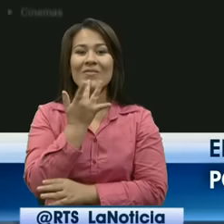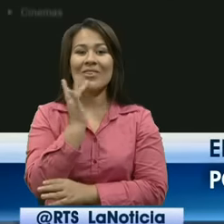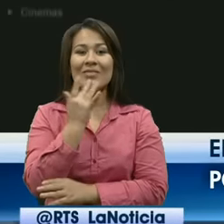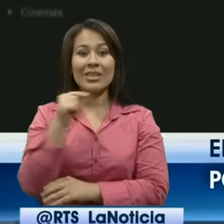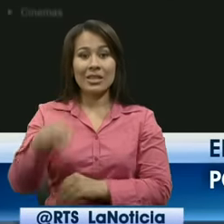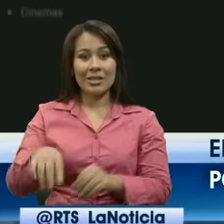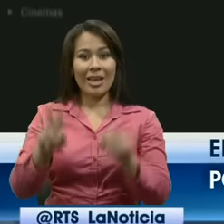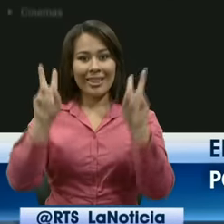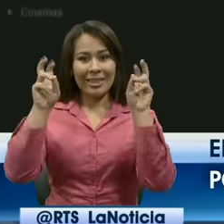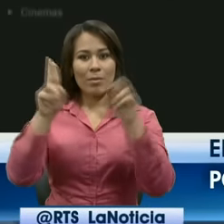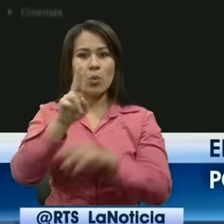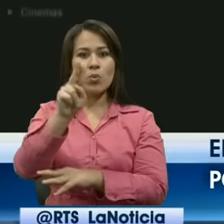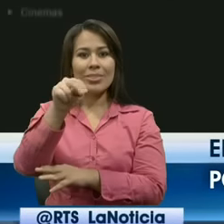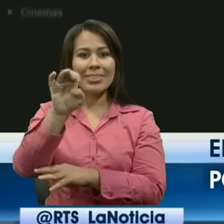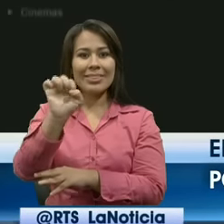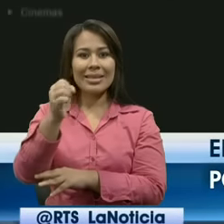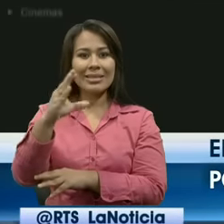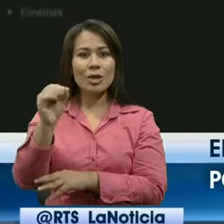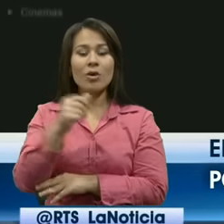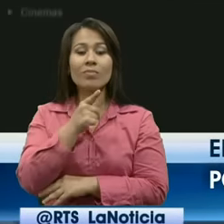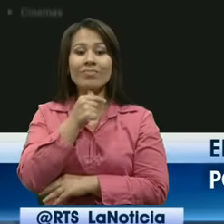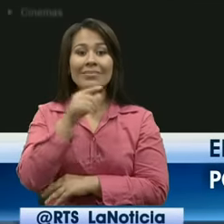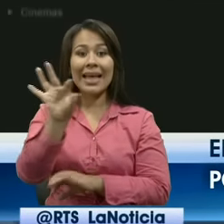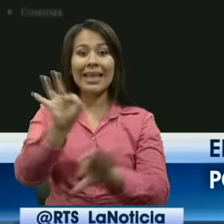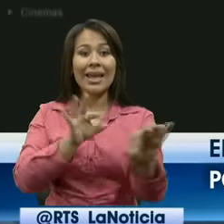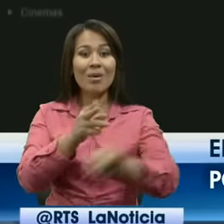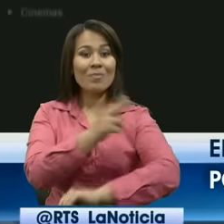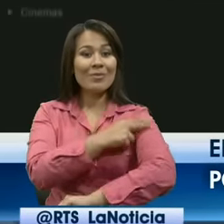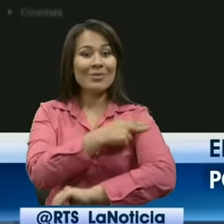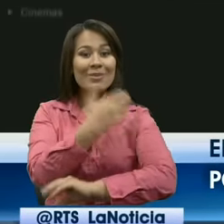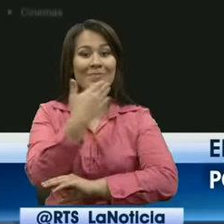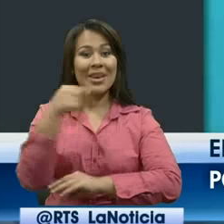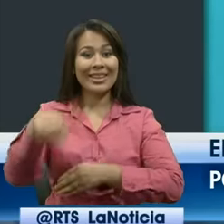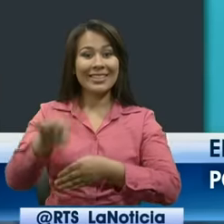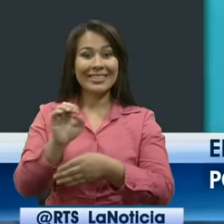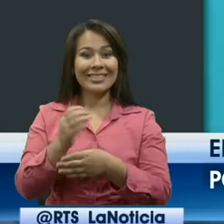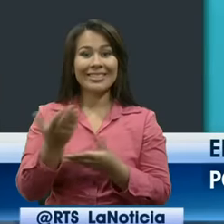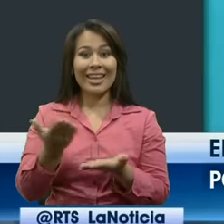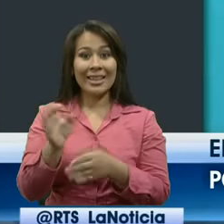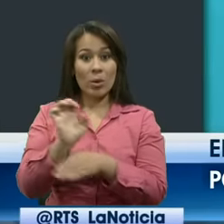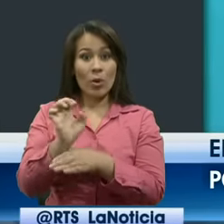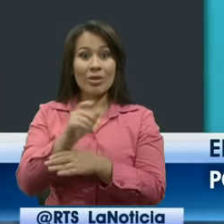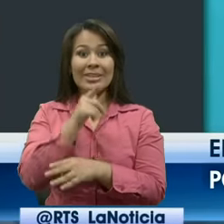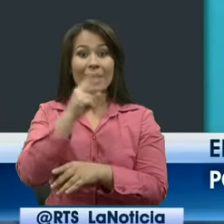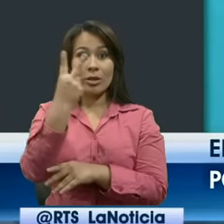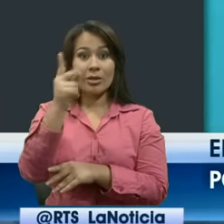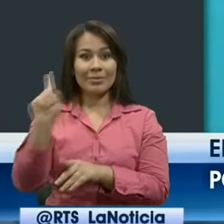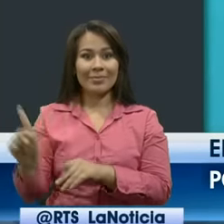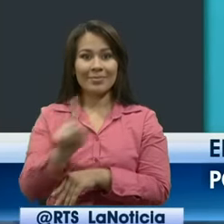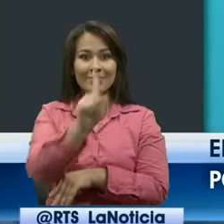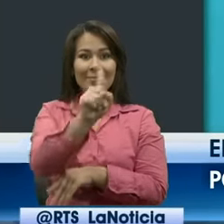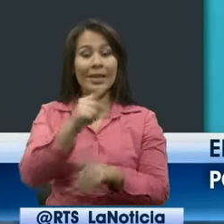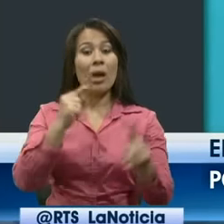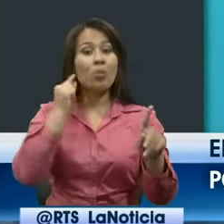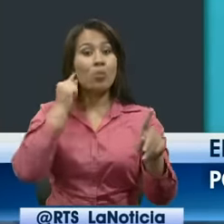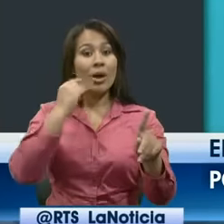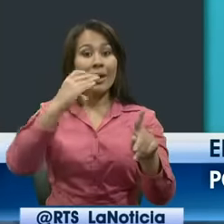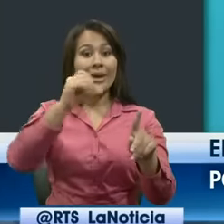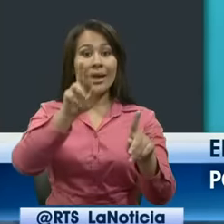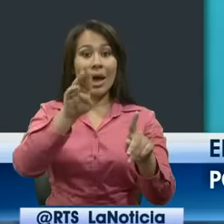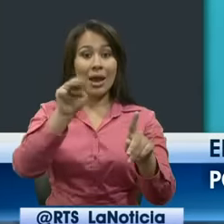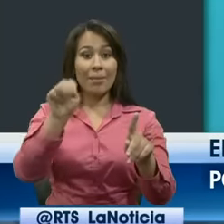UNESCO y el Bavisión para elegir al mejor docente de la región. Por Ecuador participan Carmen de Guayaquil, para quien